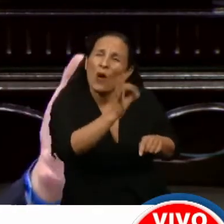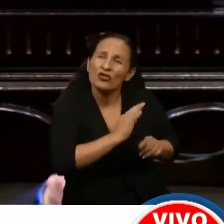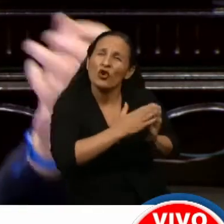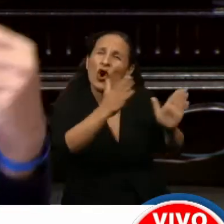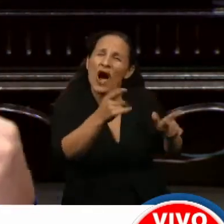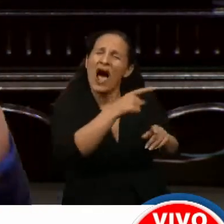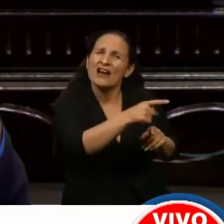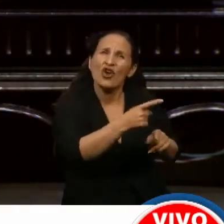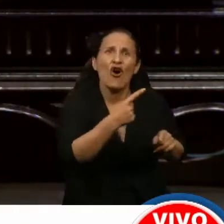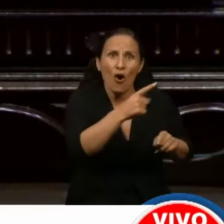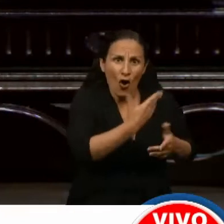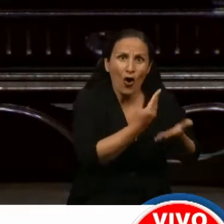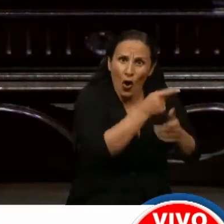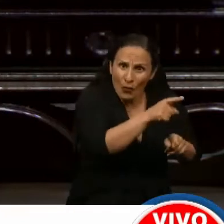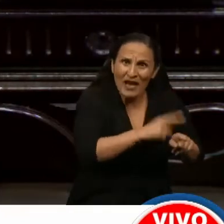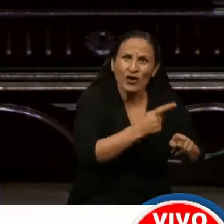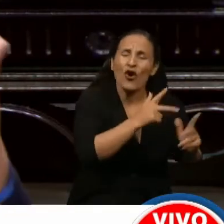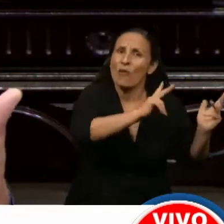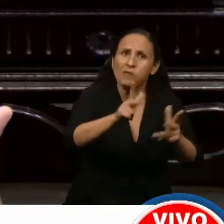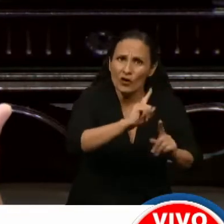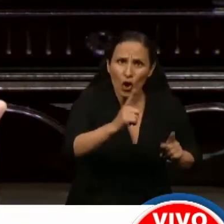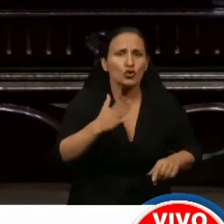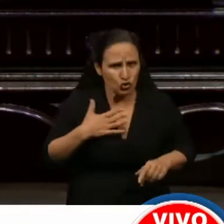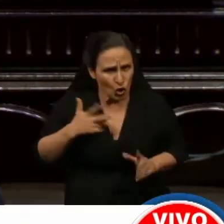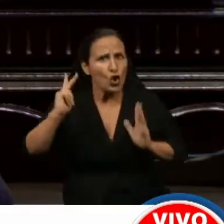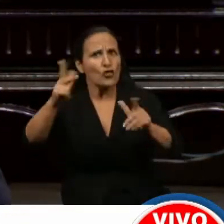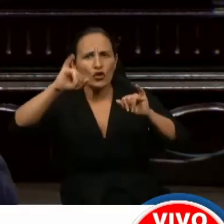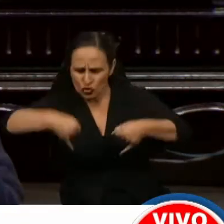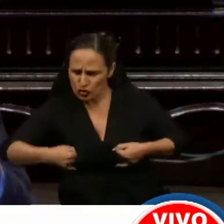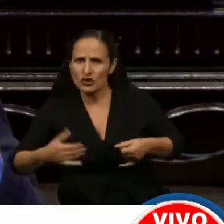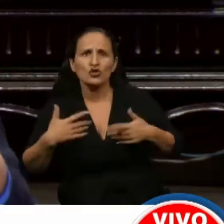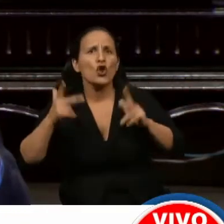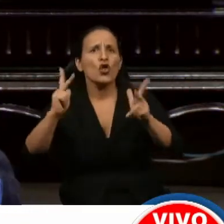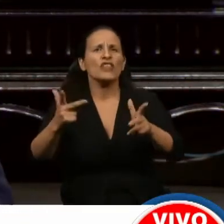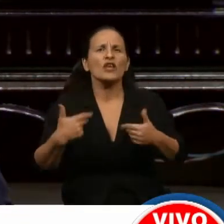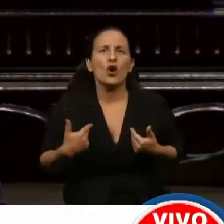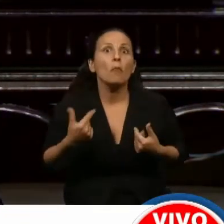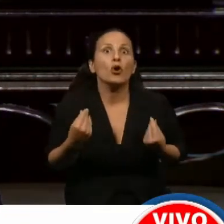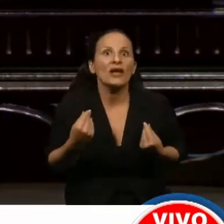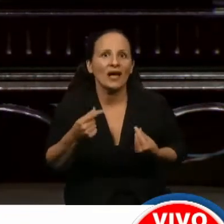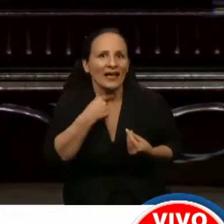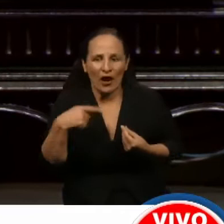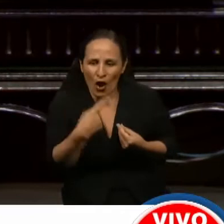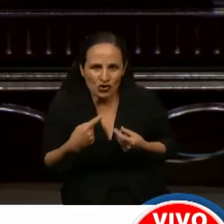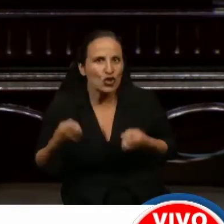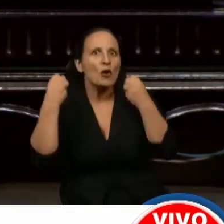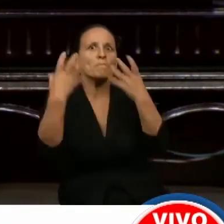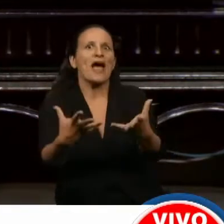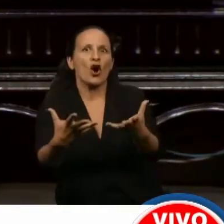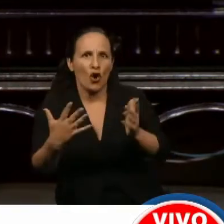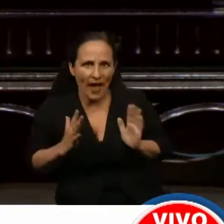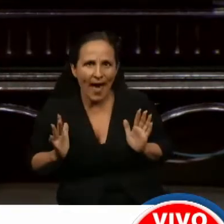las convicciones, decirlo mientras gobernaron. Yo lo puedo decir. Lo puedo decir porque quiero que seamos mejores.